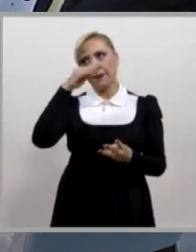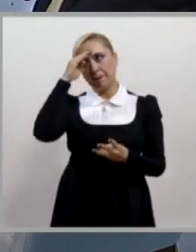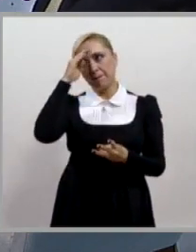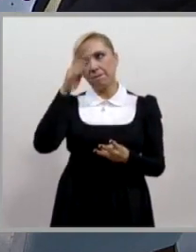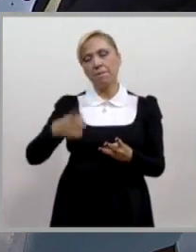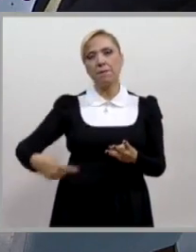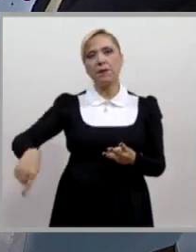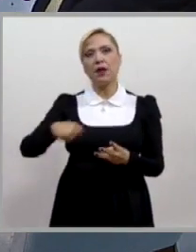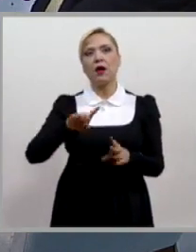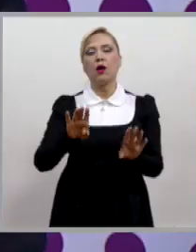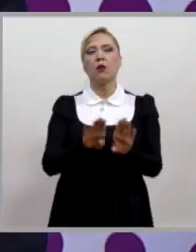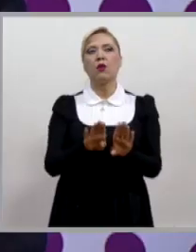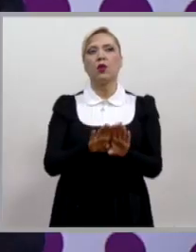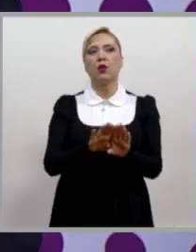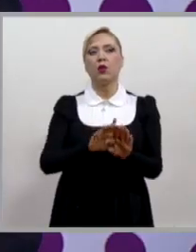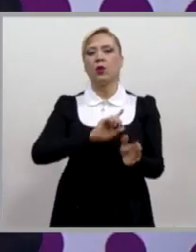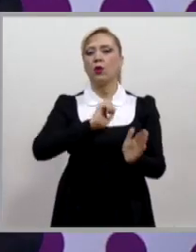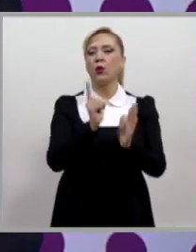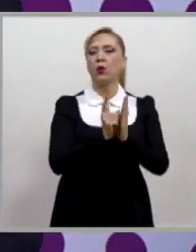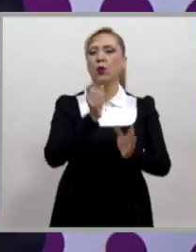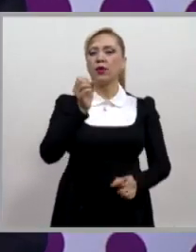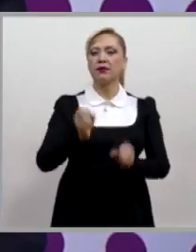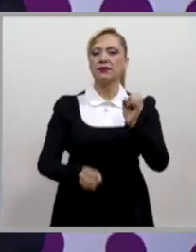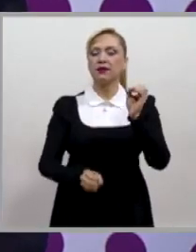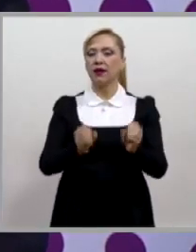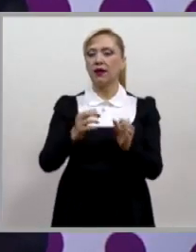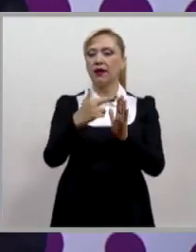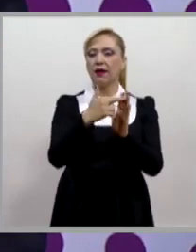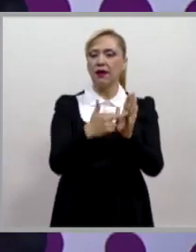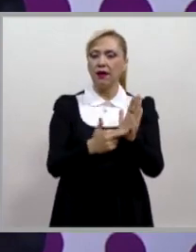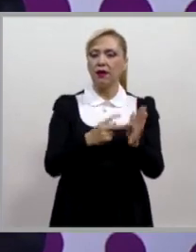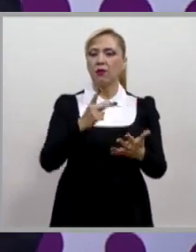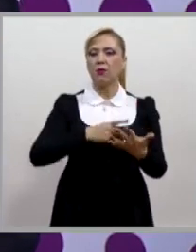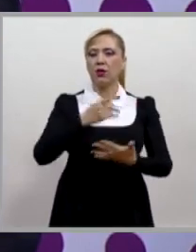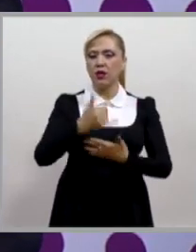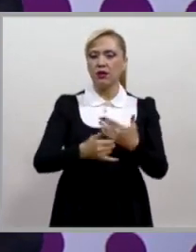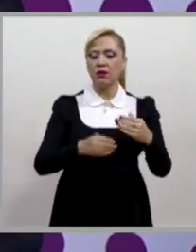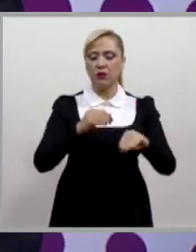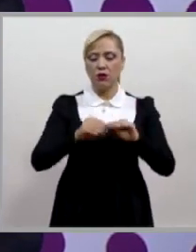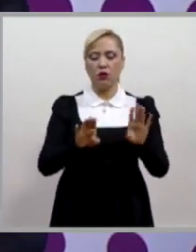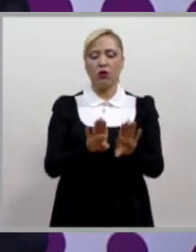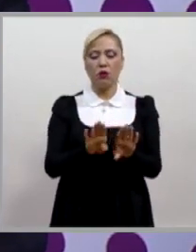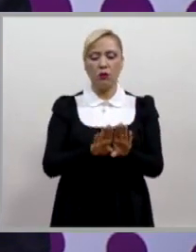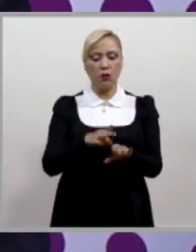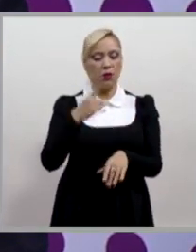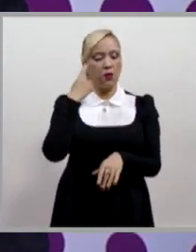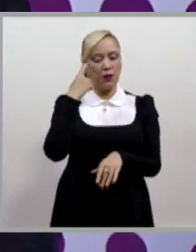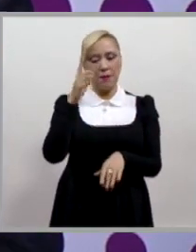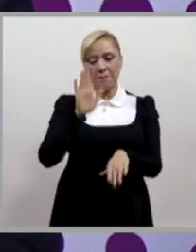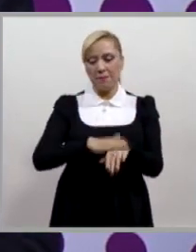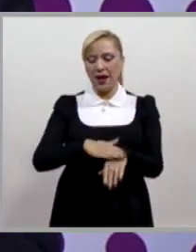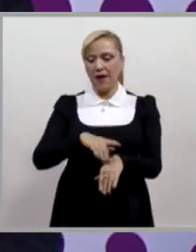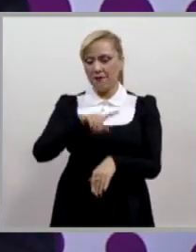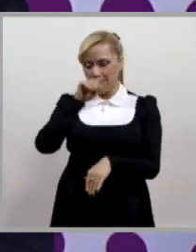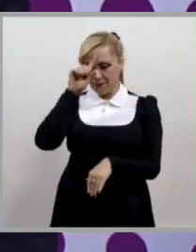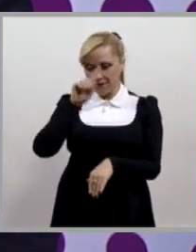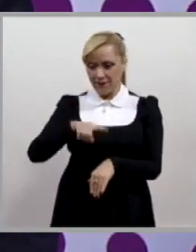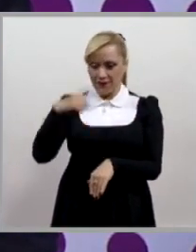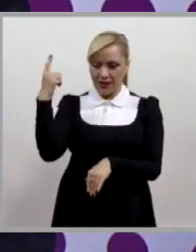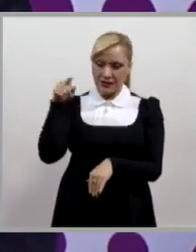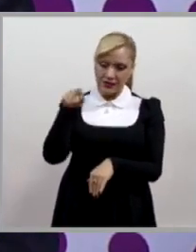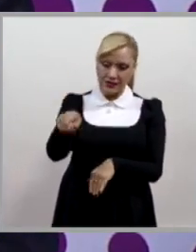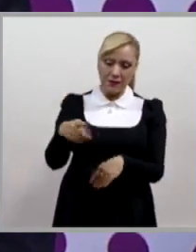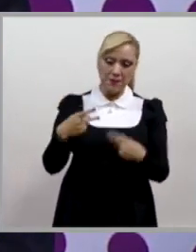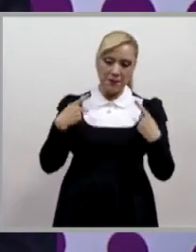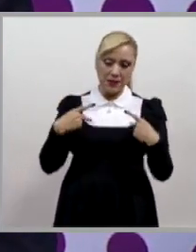que un objetivo claro es cómo le hago la vida más fácil al ciudadano, o en otras palabras, cómo bajo los costos de